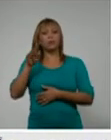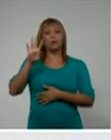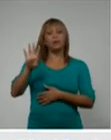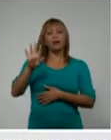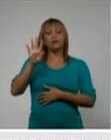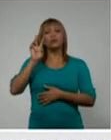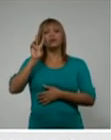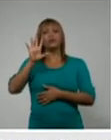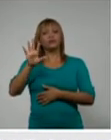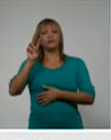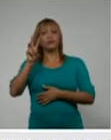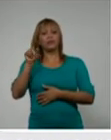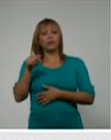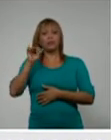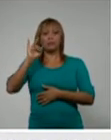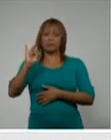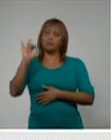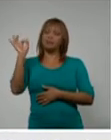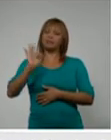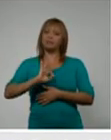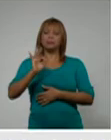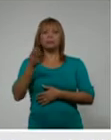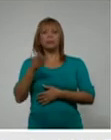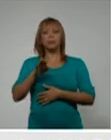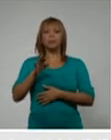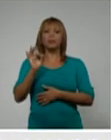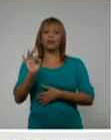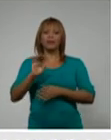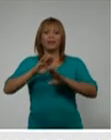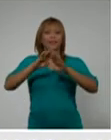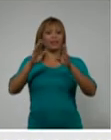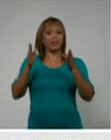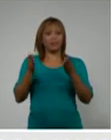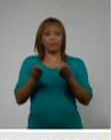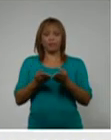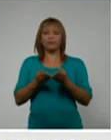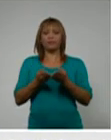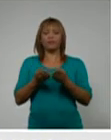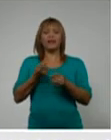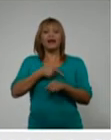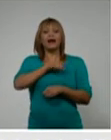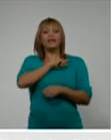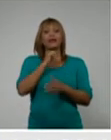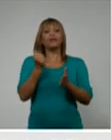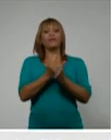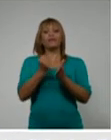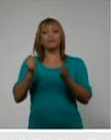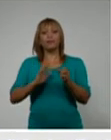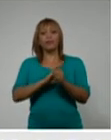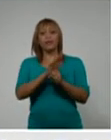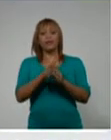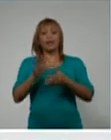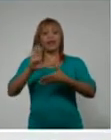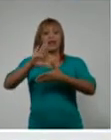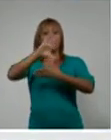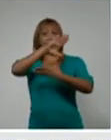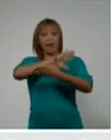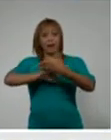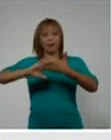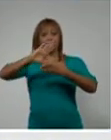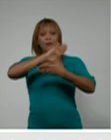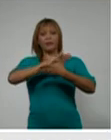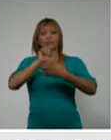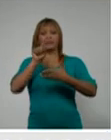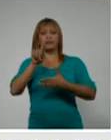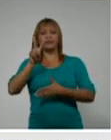53,7 de todos los casos del mundo, y ayer se confirmaron en nuestra región